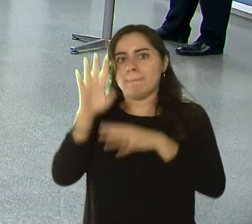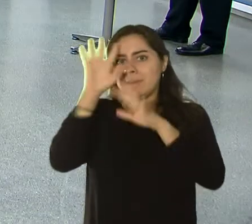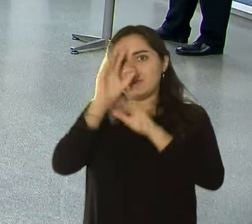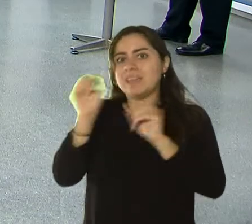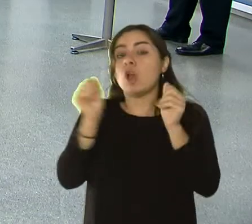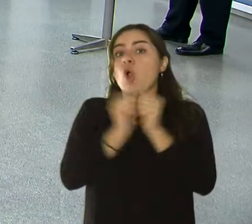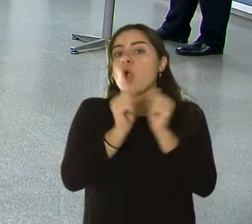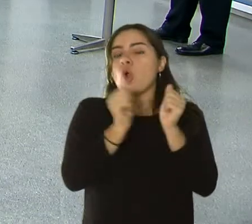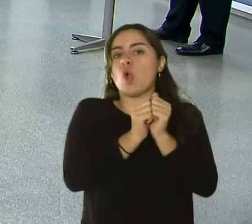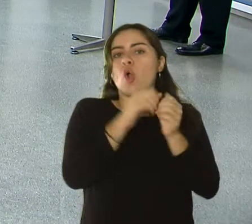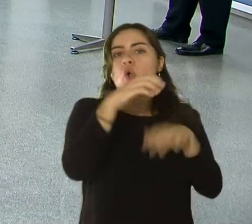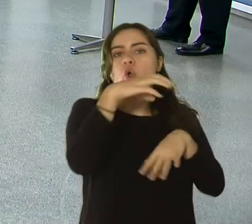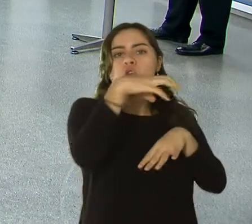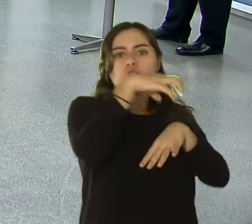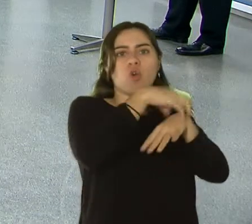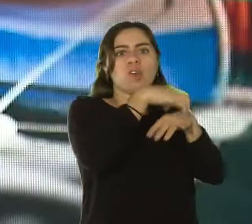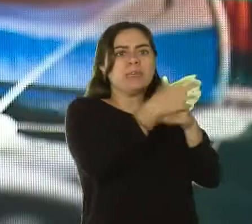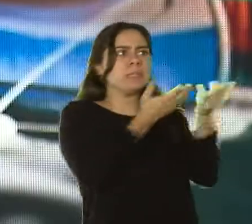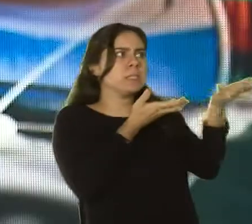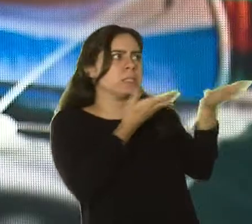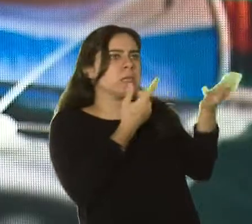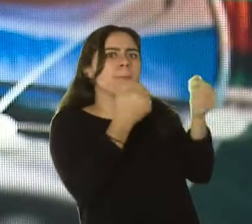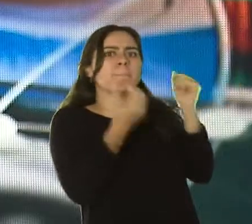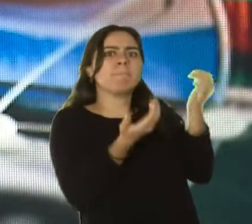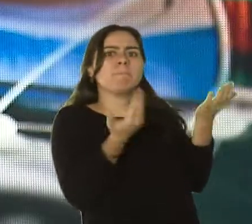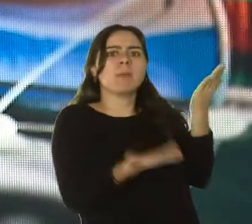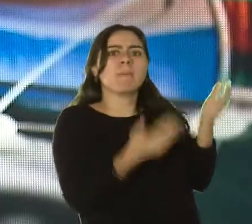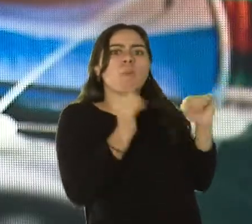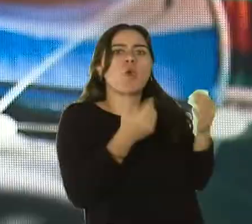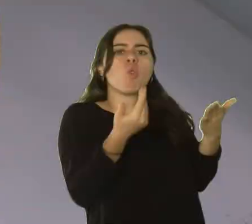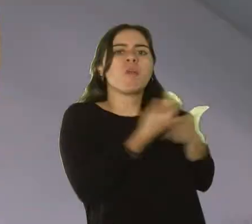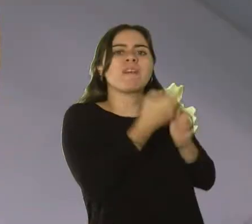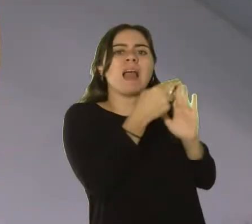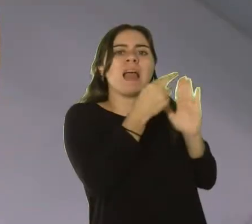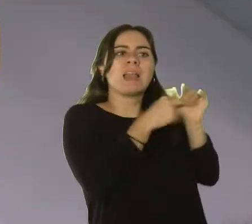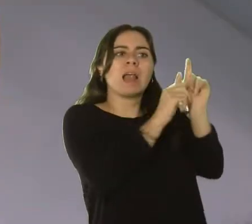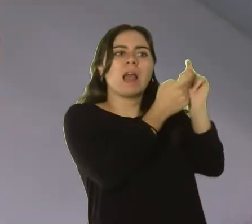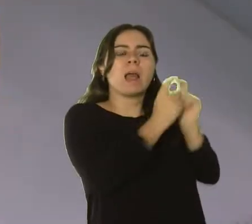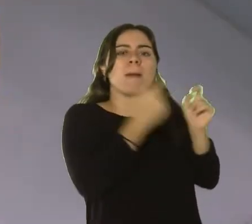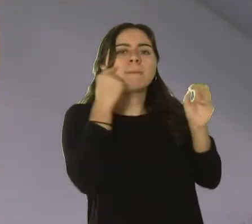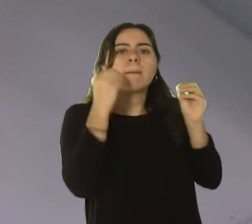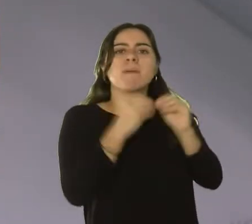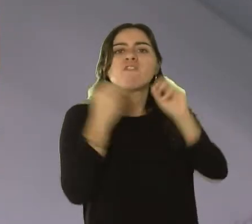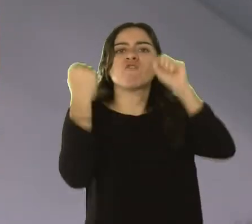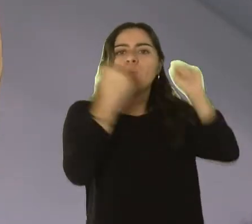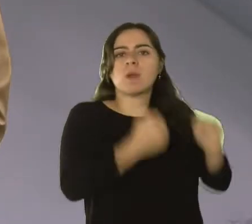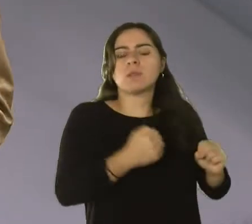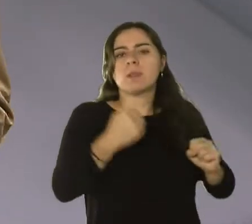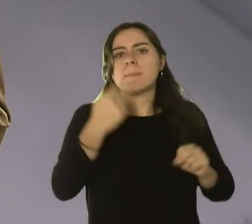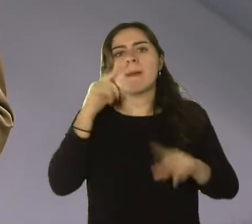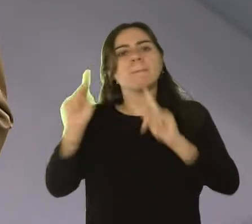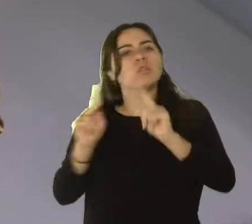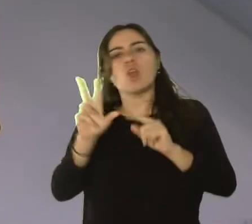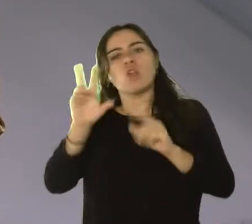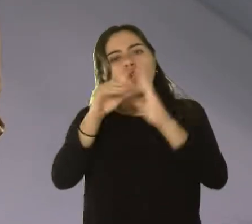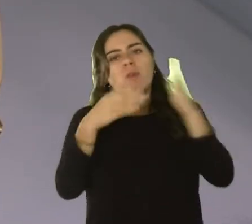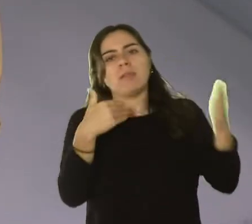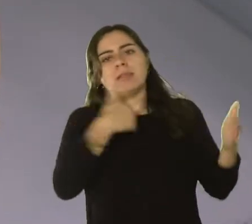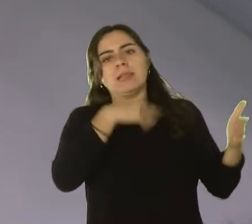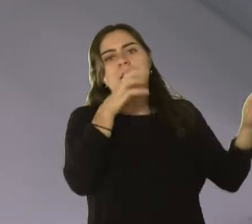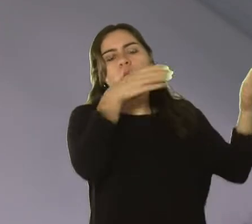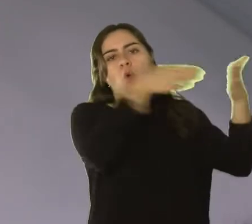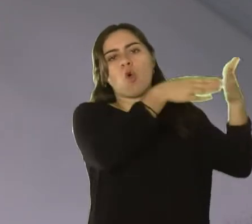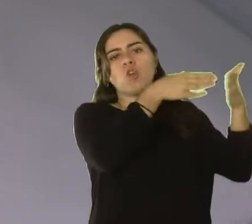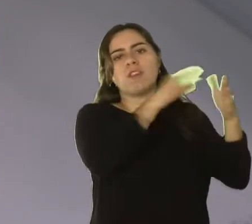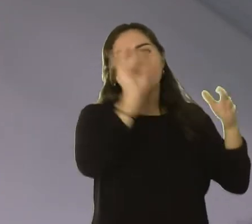ataque judicial constitucional en el Supremo Federal. El caso de Puerto Rico. ¿Cómo entonces sucede? Yo sé que